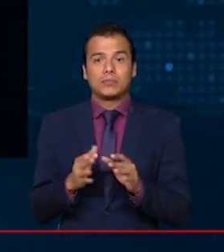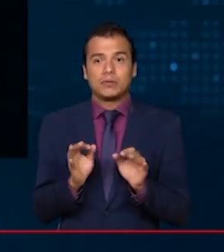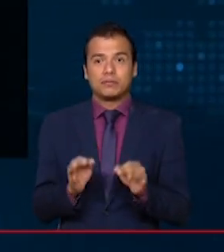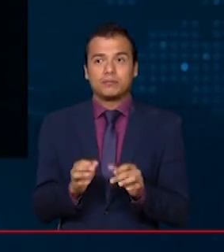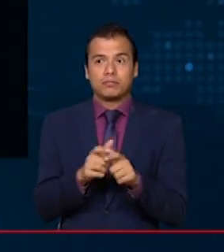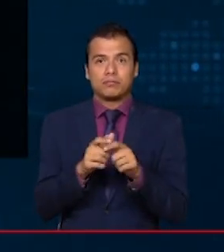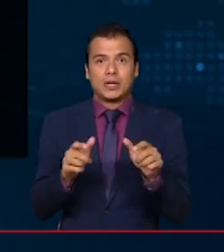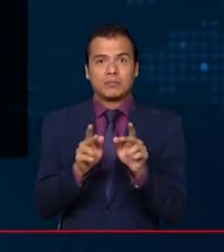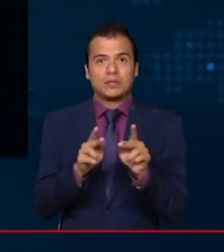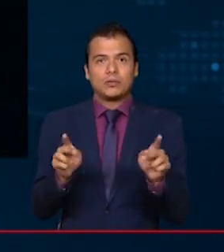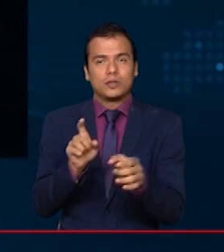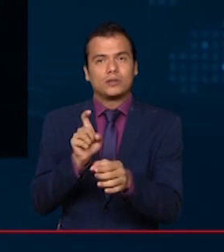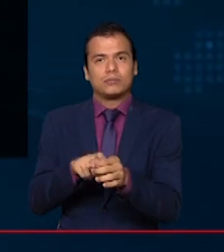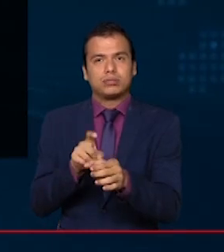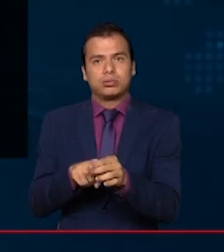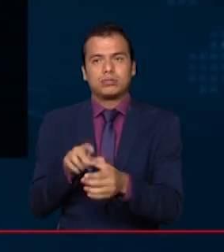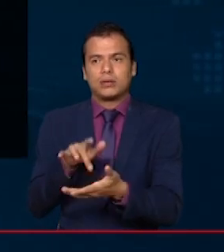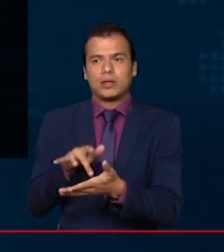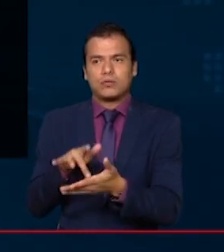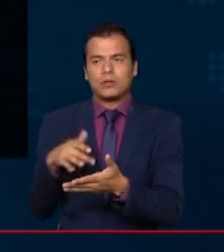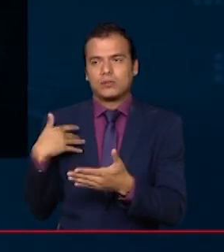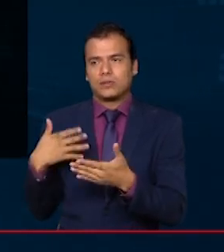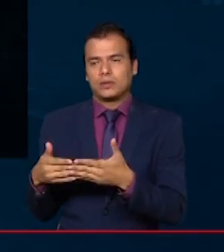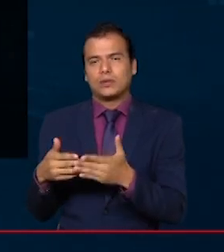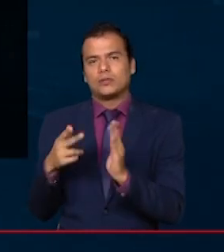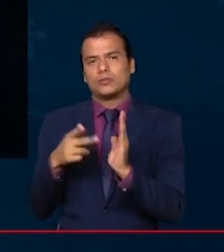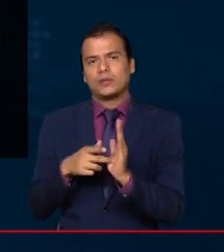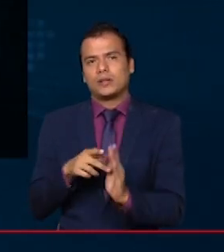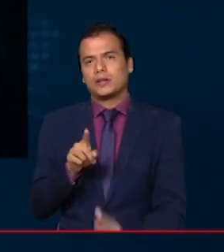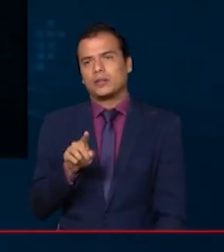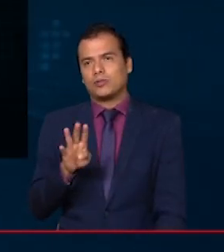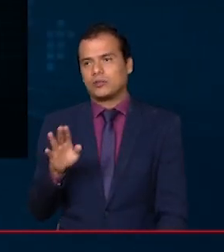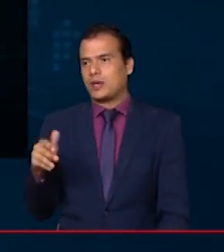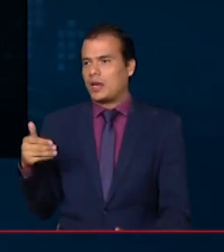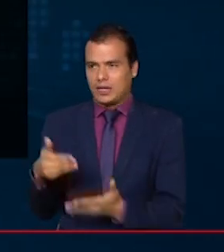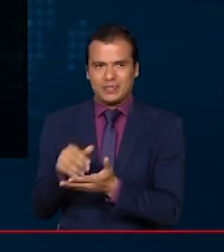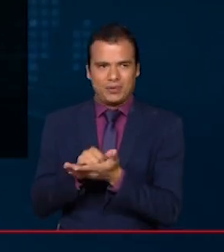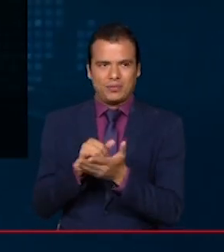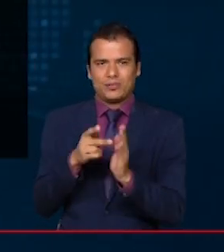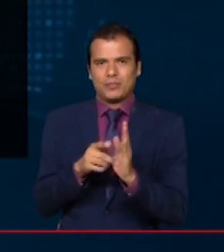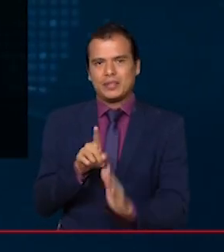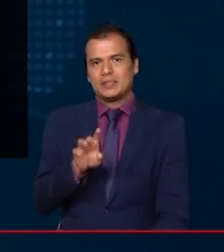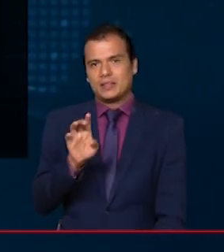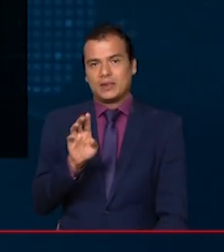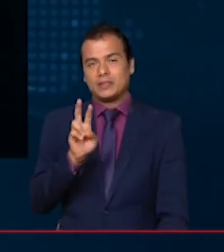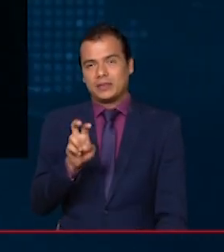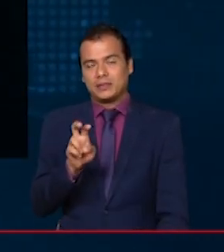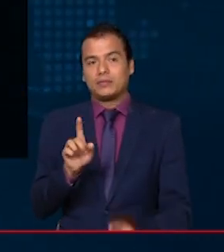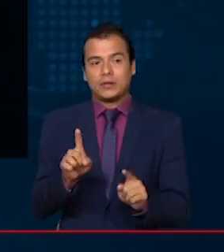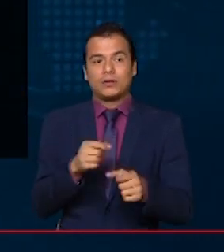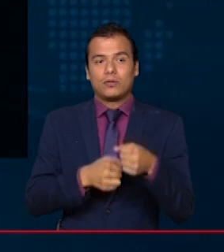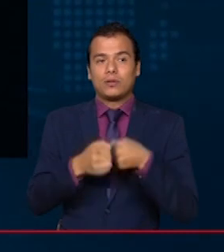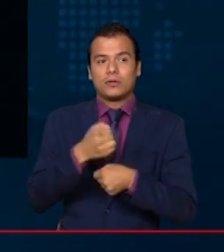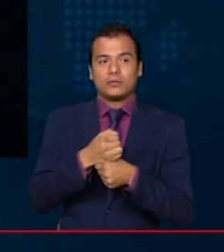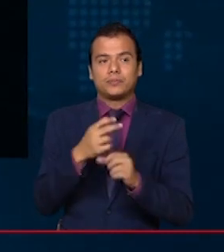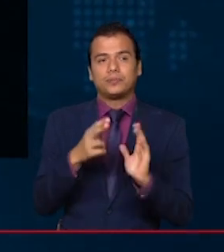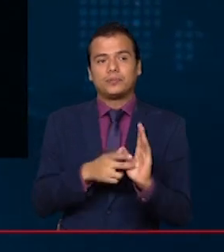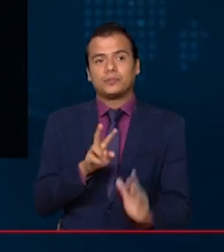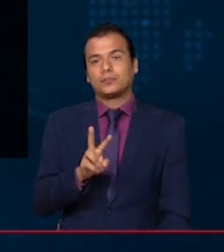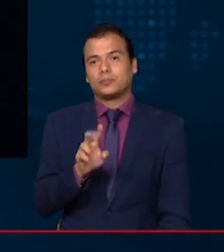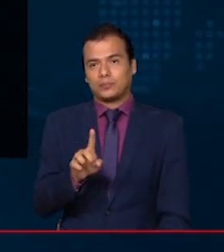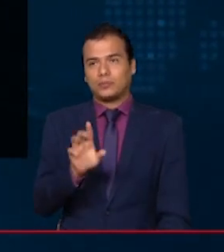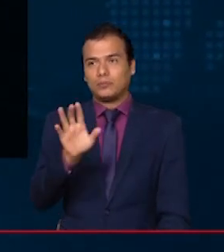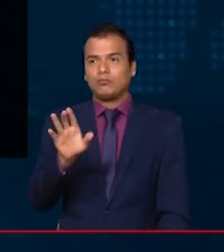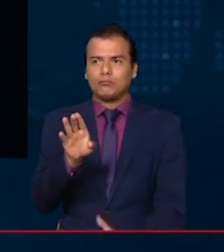acogieron al papayazo quienes tenían deudas desde la vigencia 2014. Sin embargo, en el año 2021, cuando